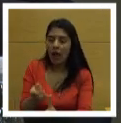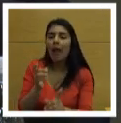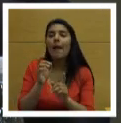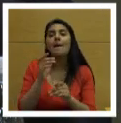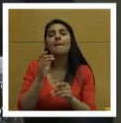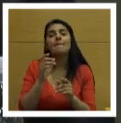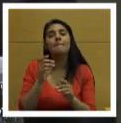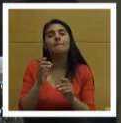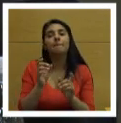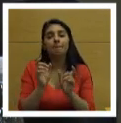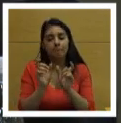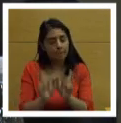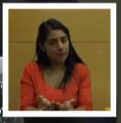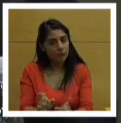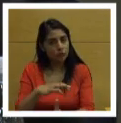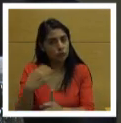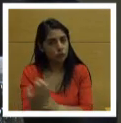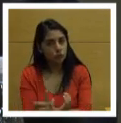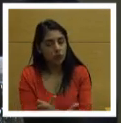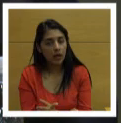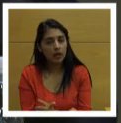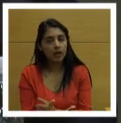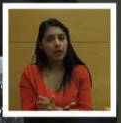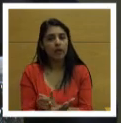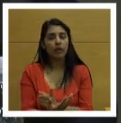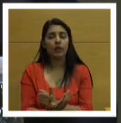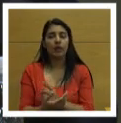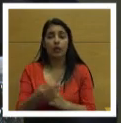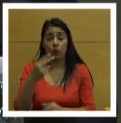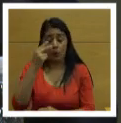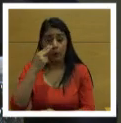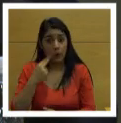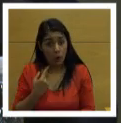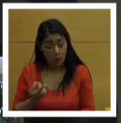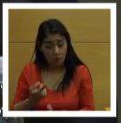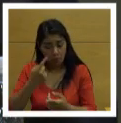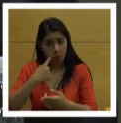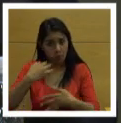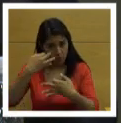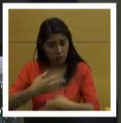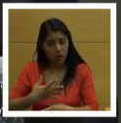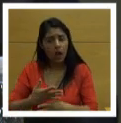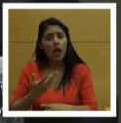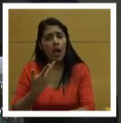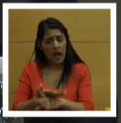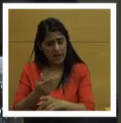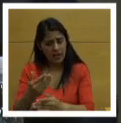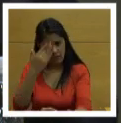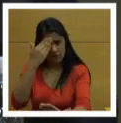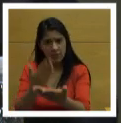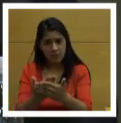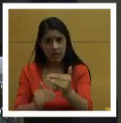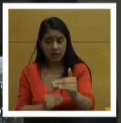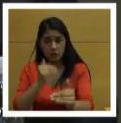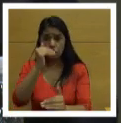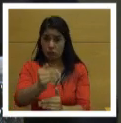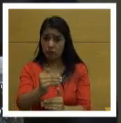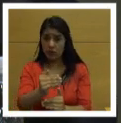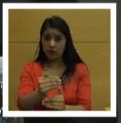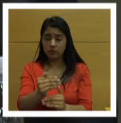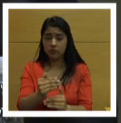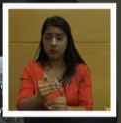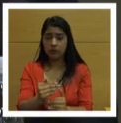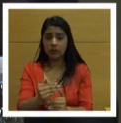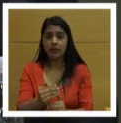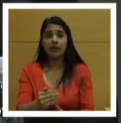culturales de fuerte ascendiente patriarcal, los que son necesarios de enfrentar, superar y presentar una visión de futuro